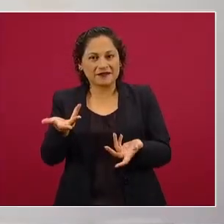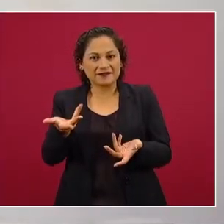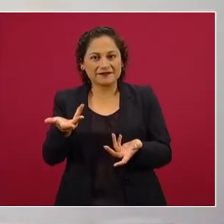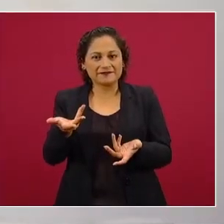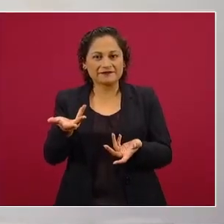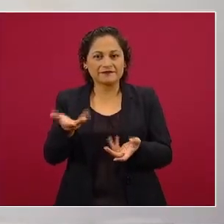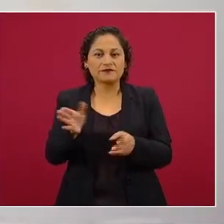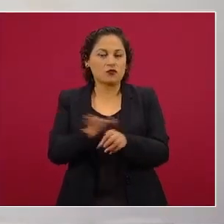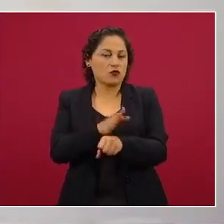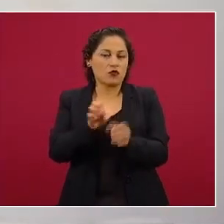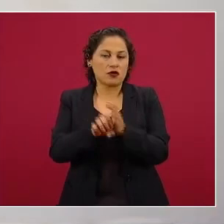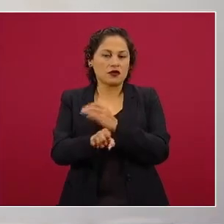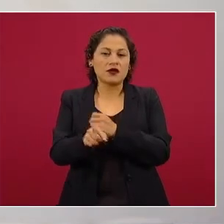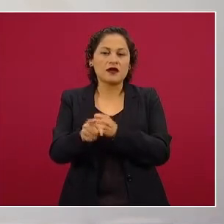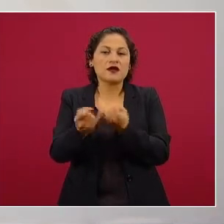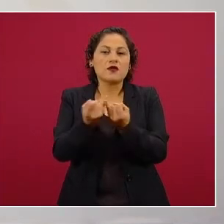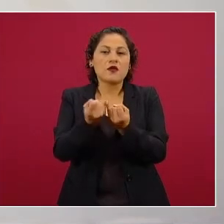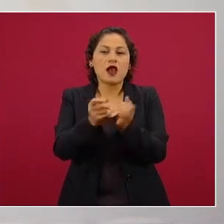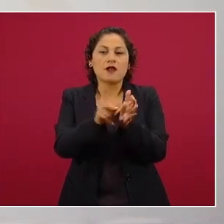Todo es no.